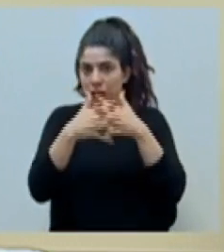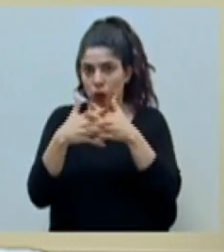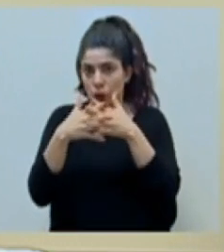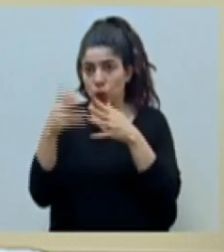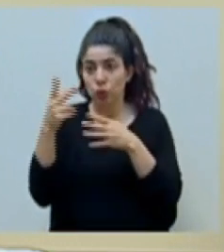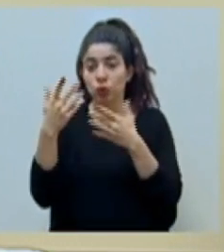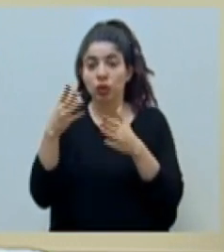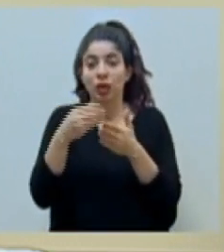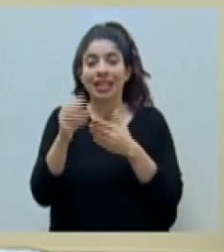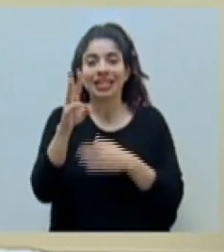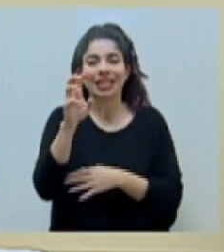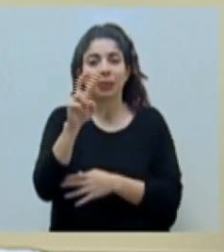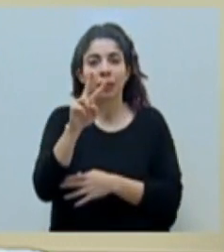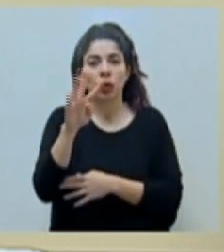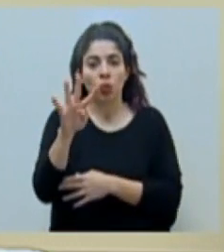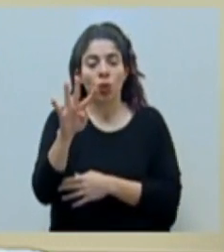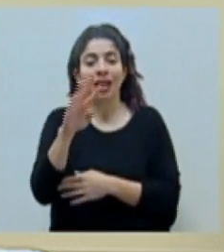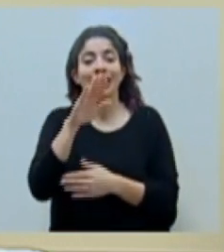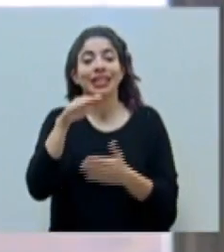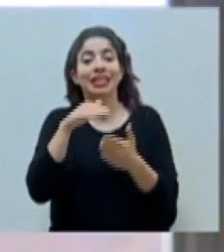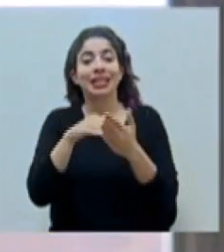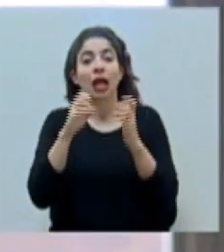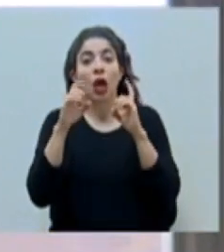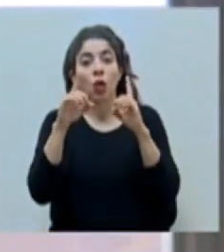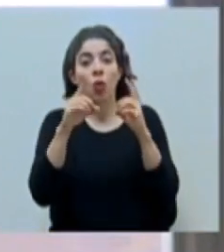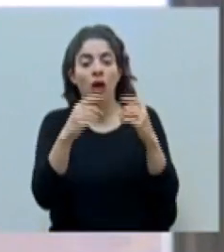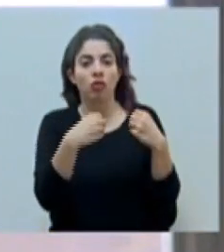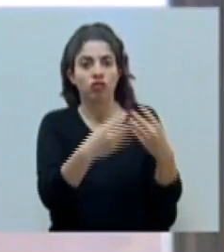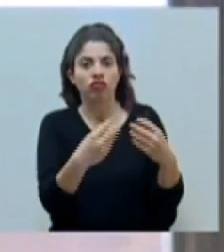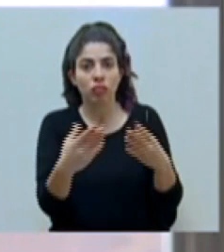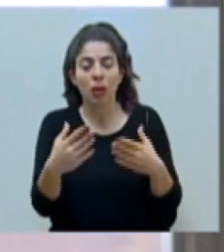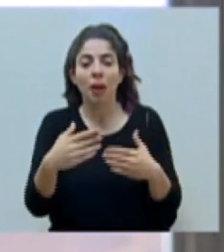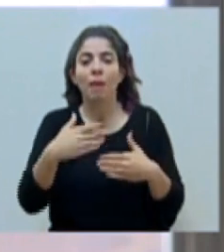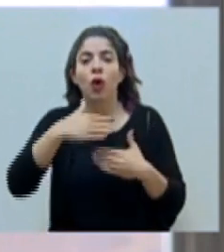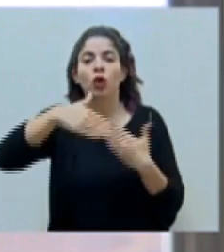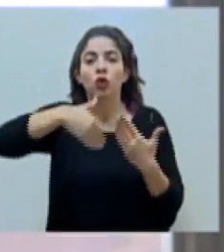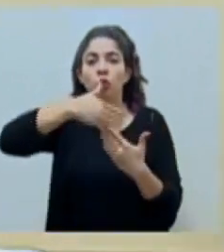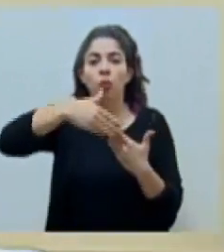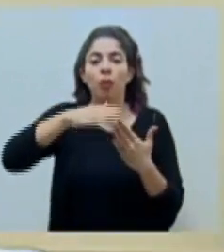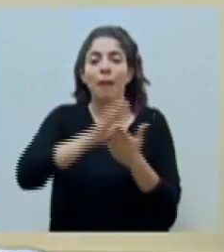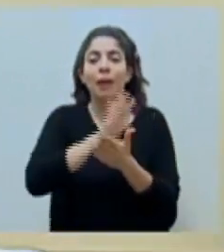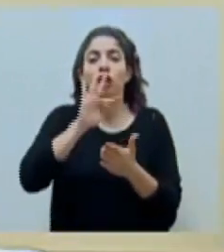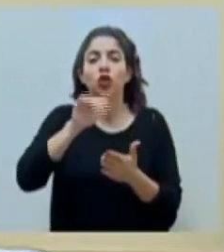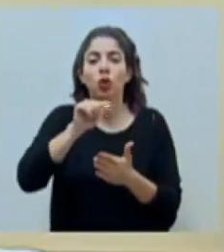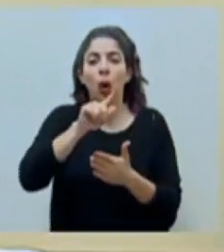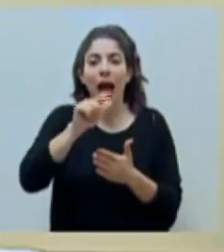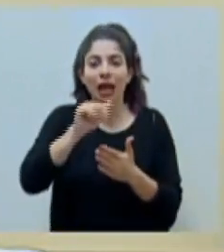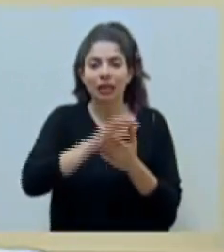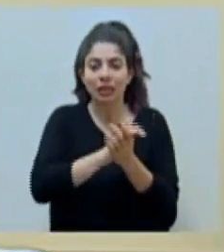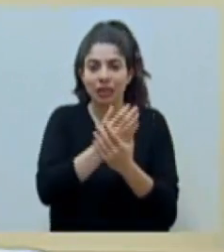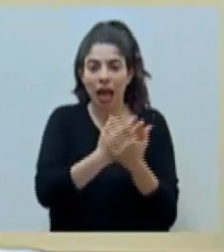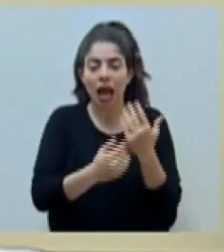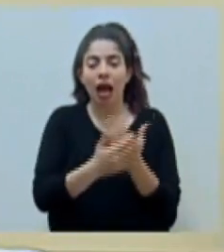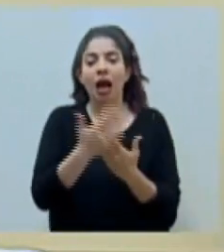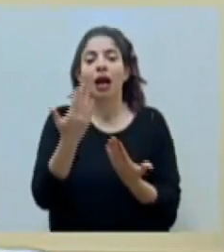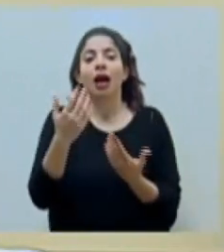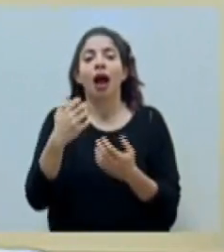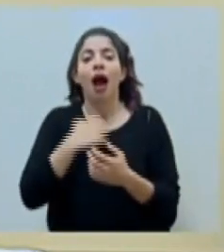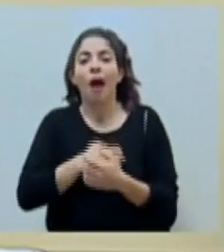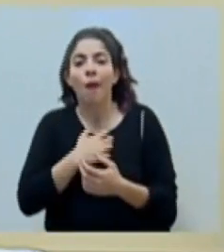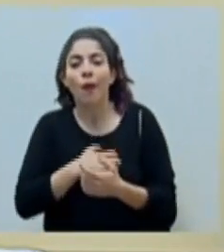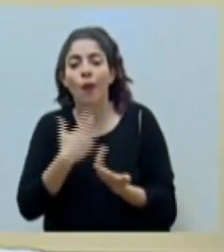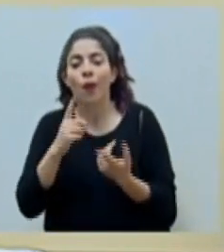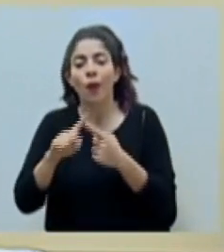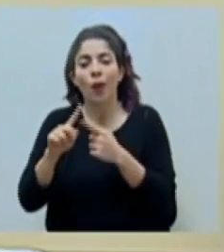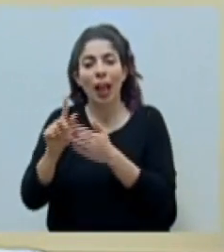cubrir 624 centros educativos con papel toalla, jabón y otros insumos de